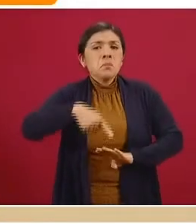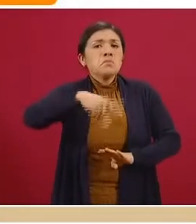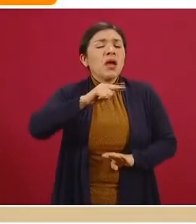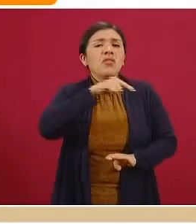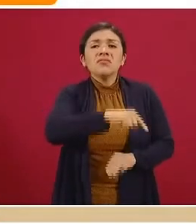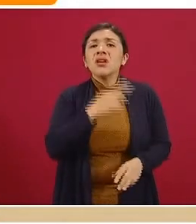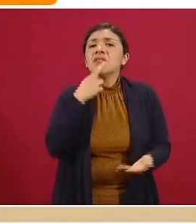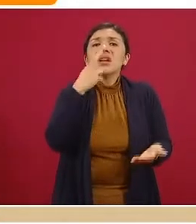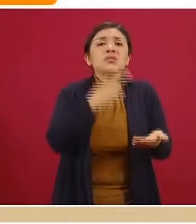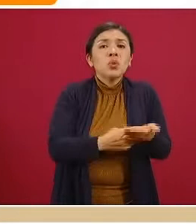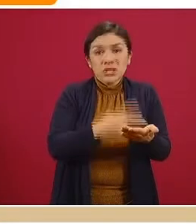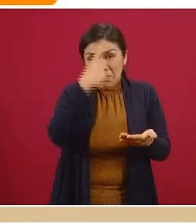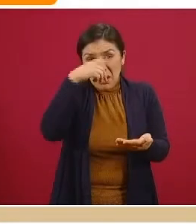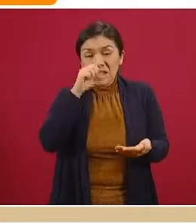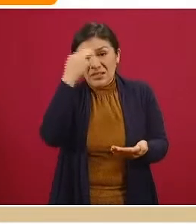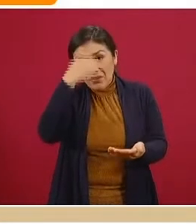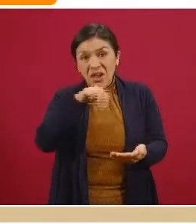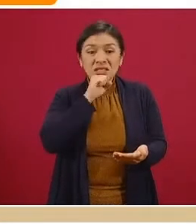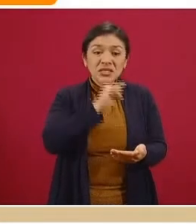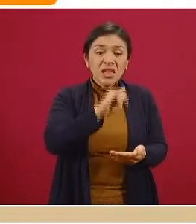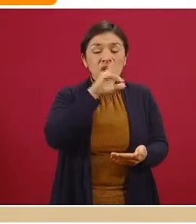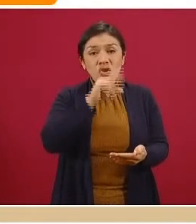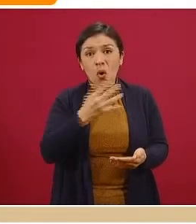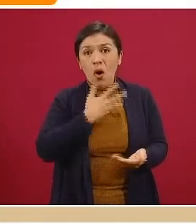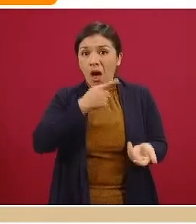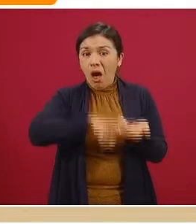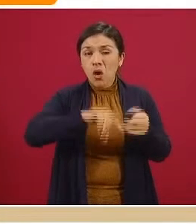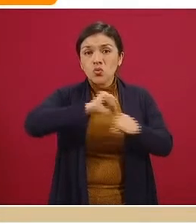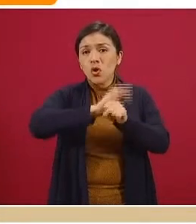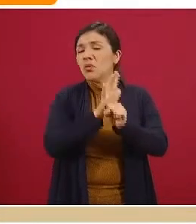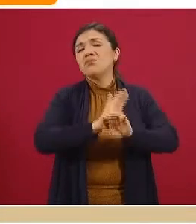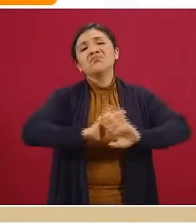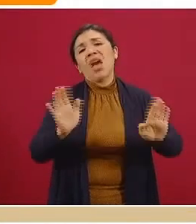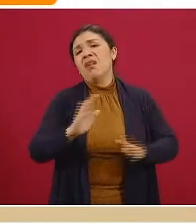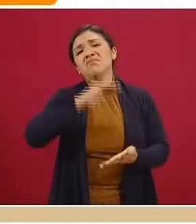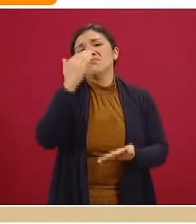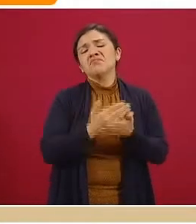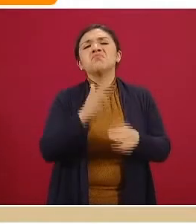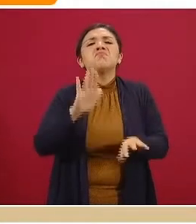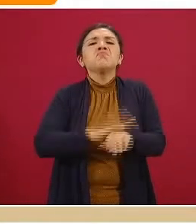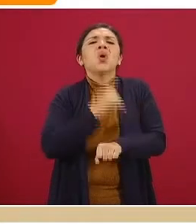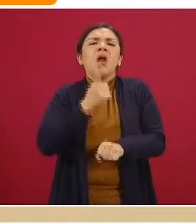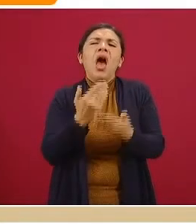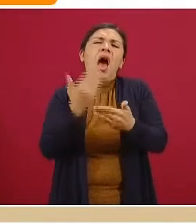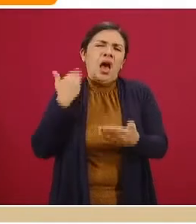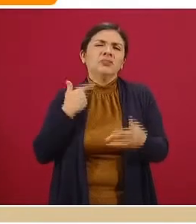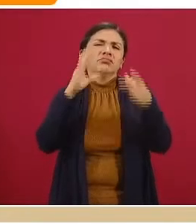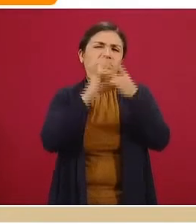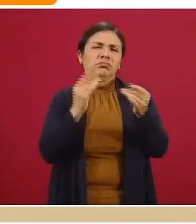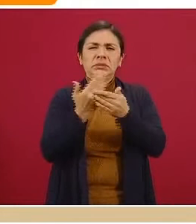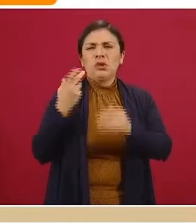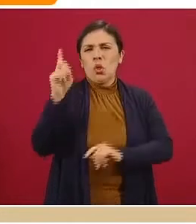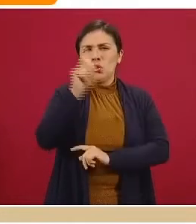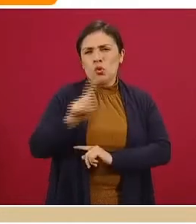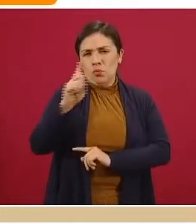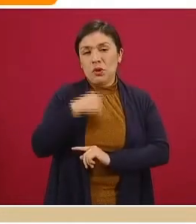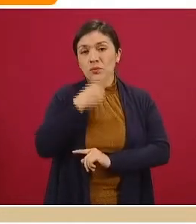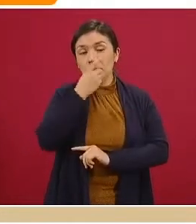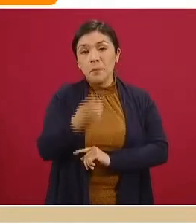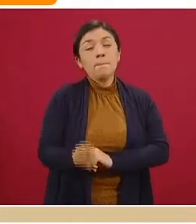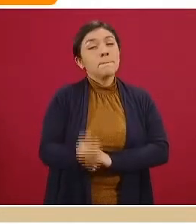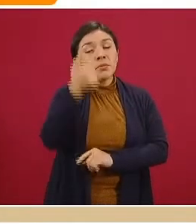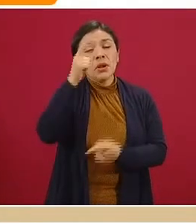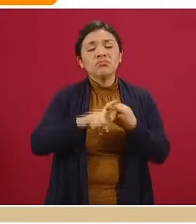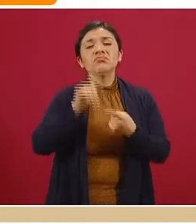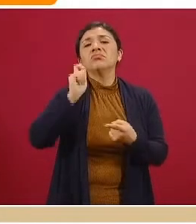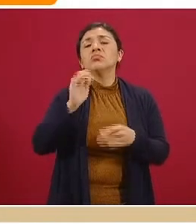ya no tendremos la posibilidad de obtener un resultado por los diferentes motivos que comentábamos el domingo. El principal de